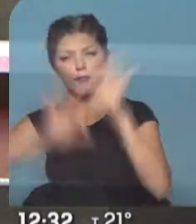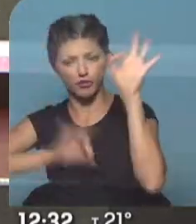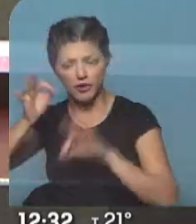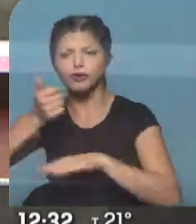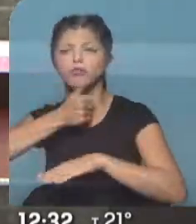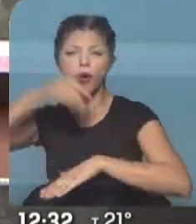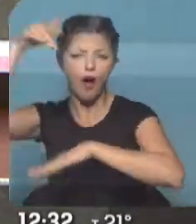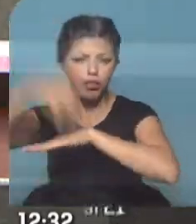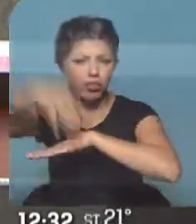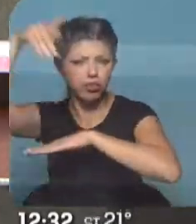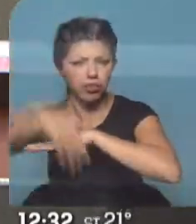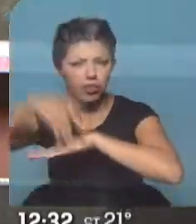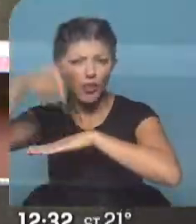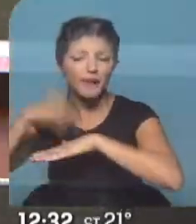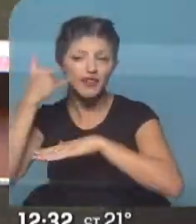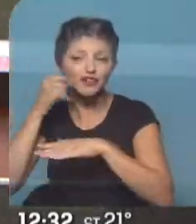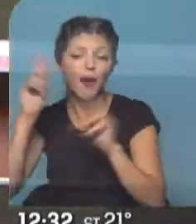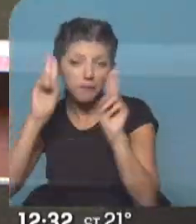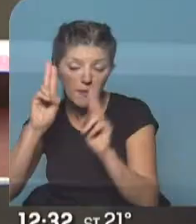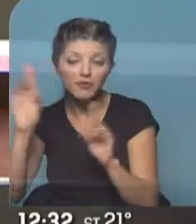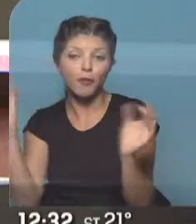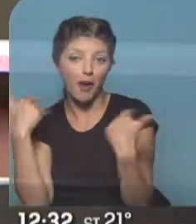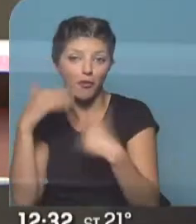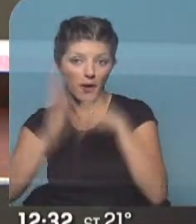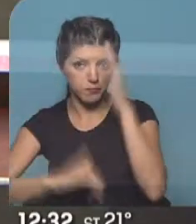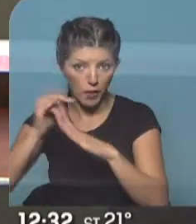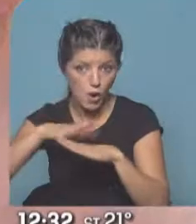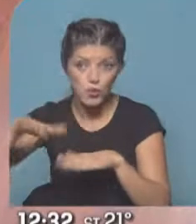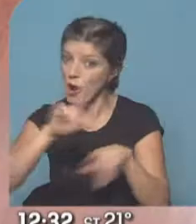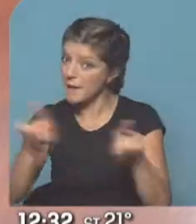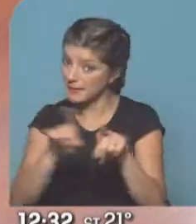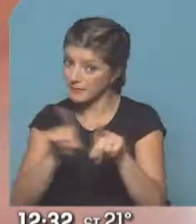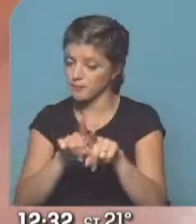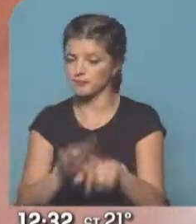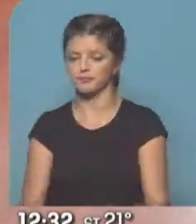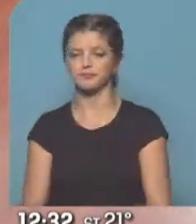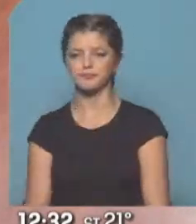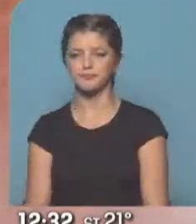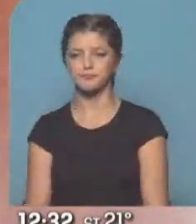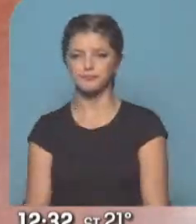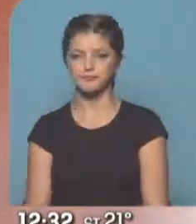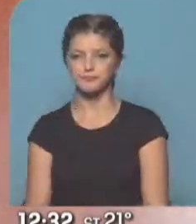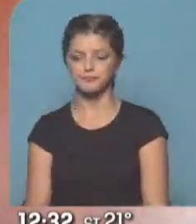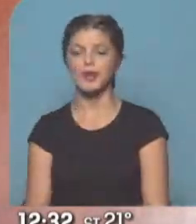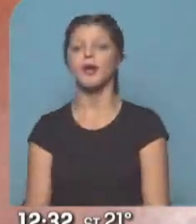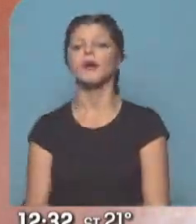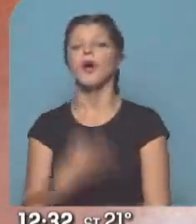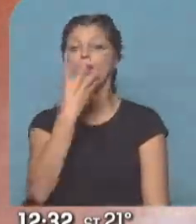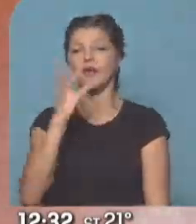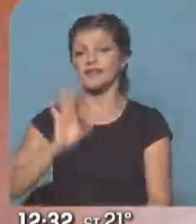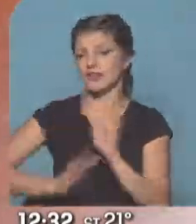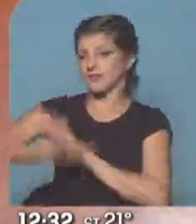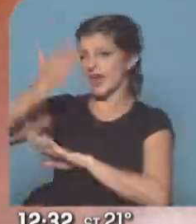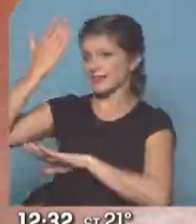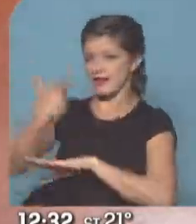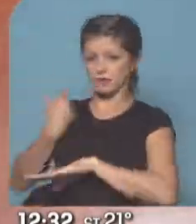está tramitando los permisos para operar en la misma región. Tras casi 40 años de gobernar con mano